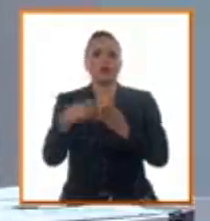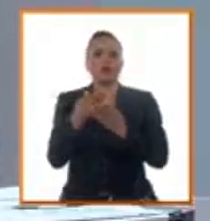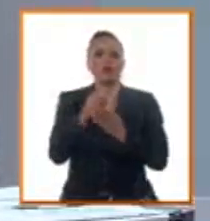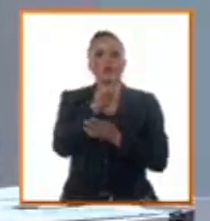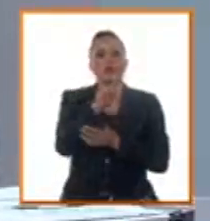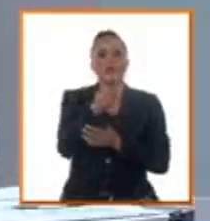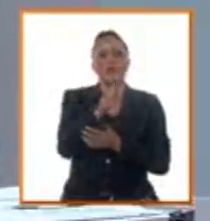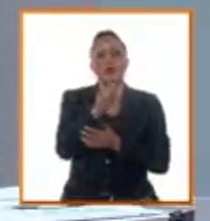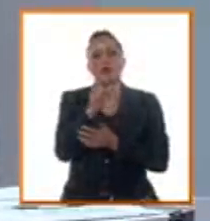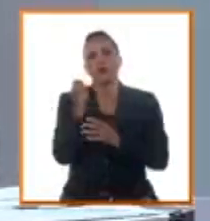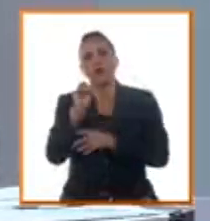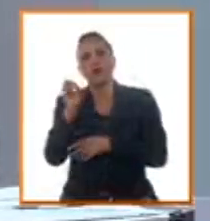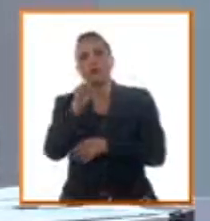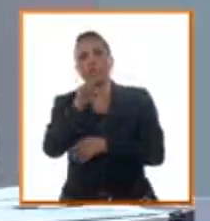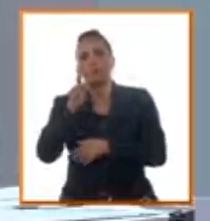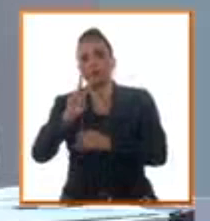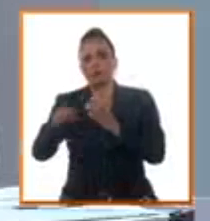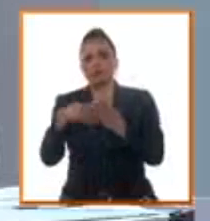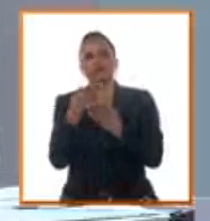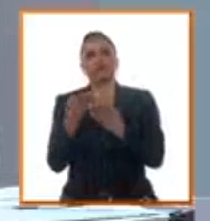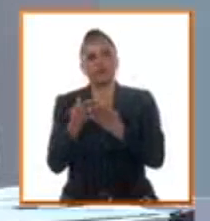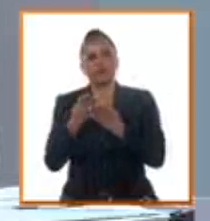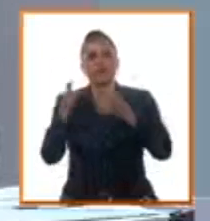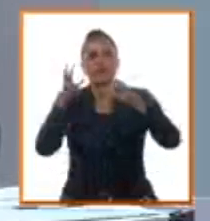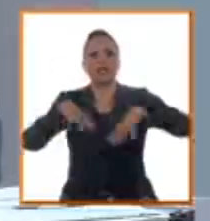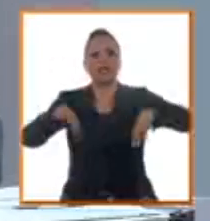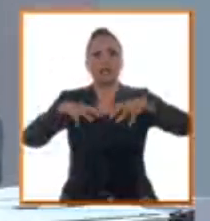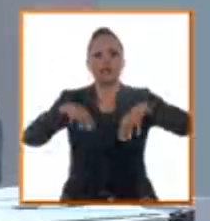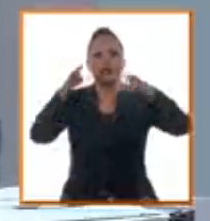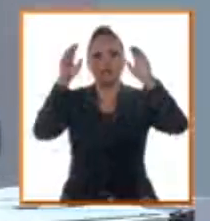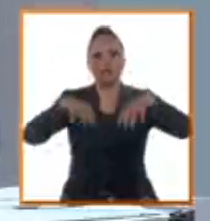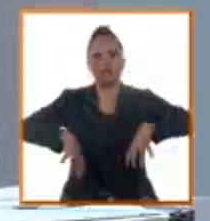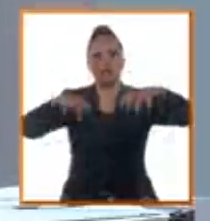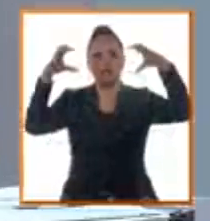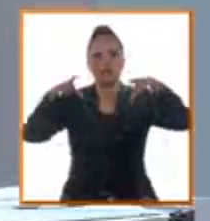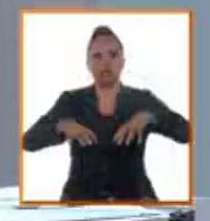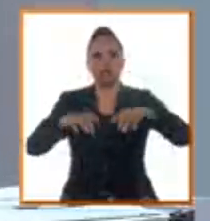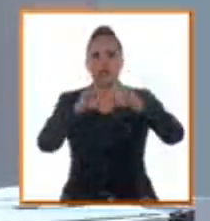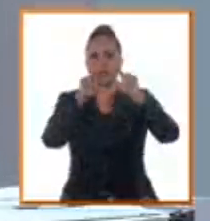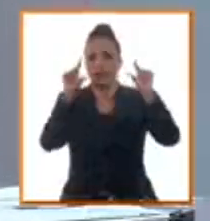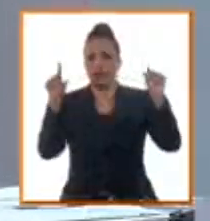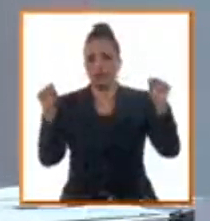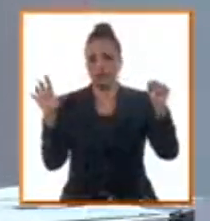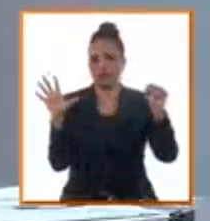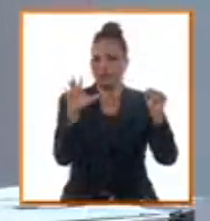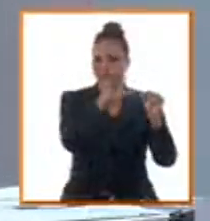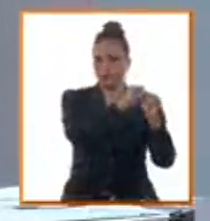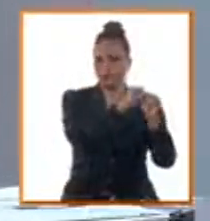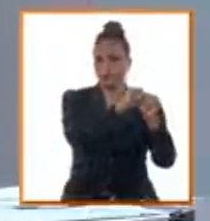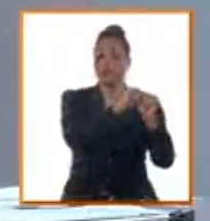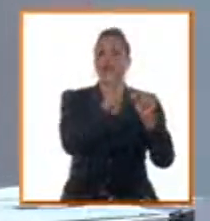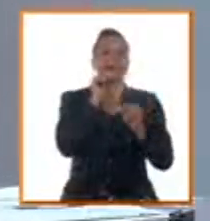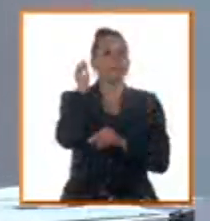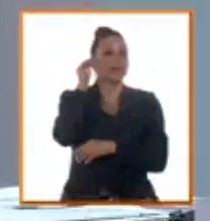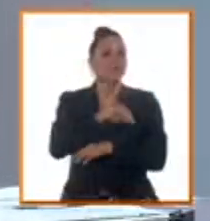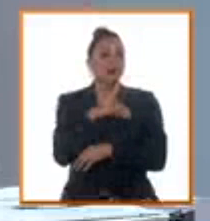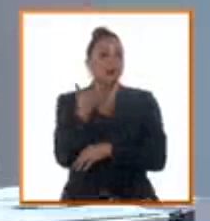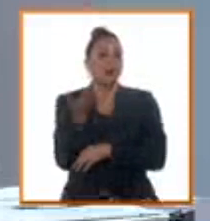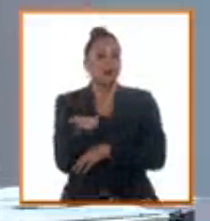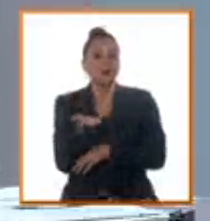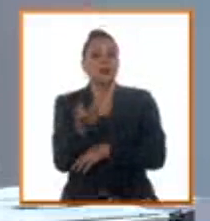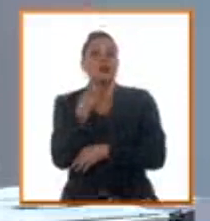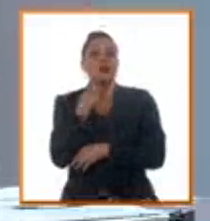12 días, de la situación hidrológica del país de manera general. Como se ha conocido,